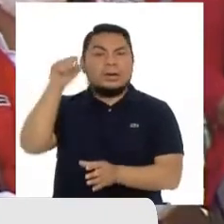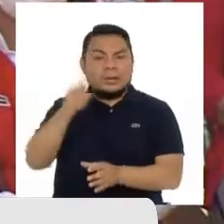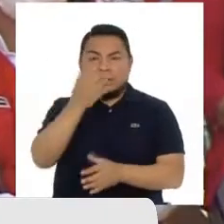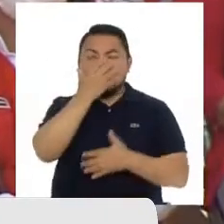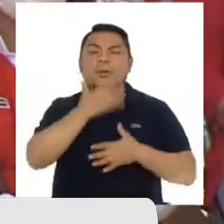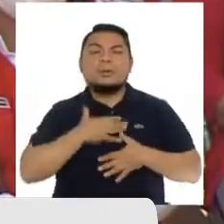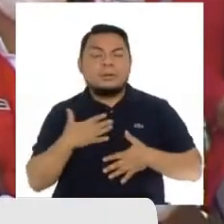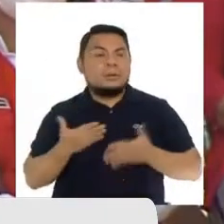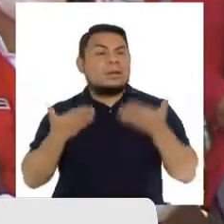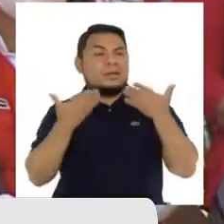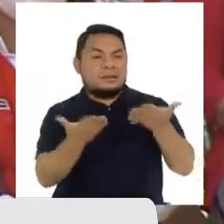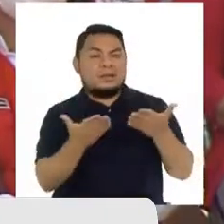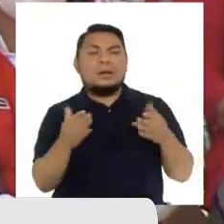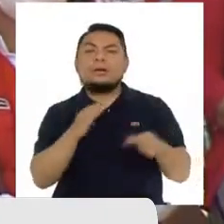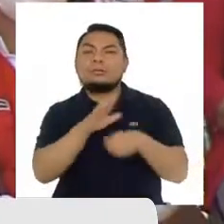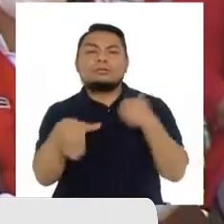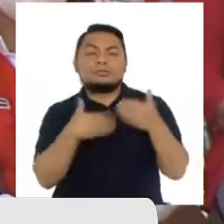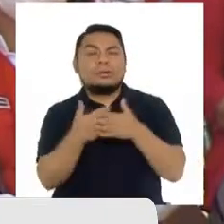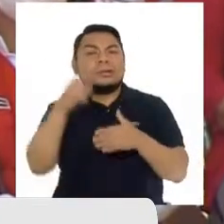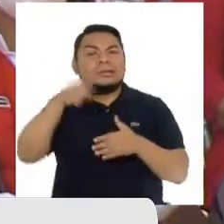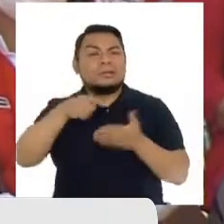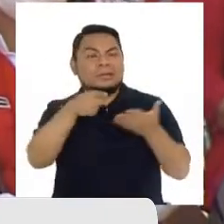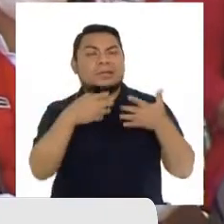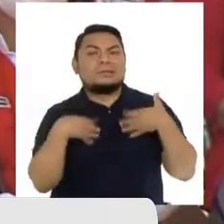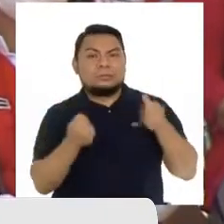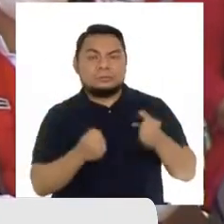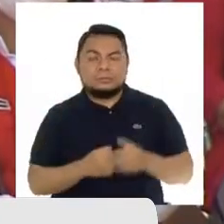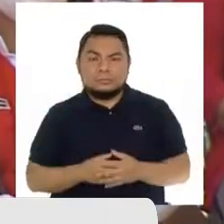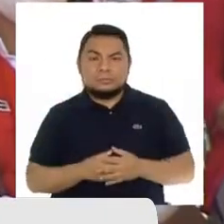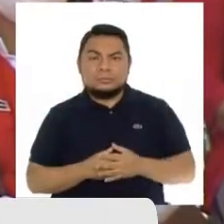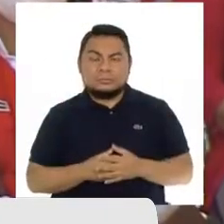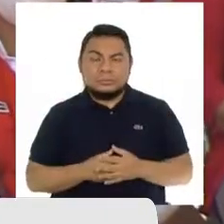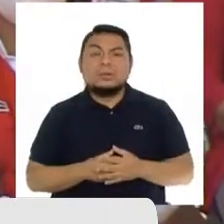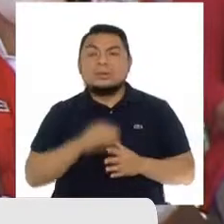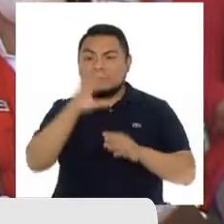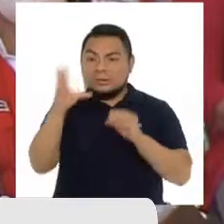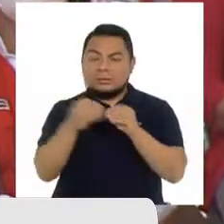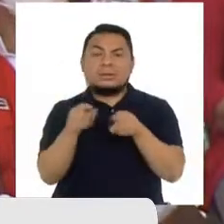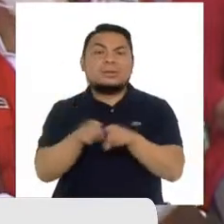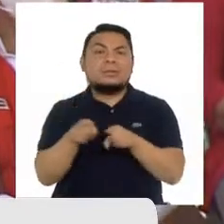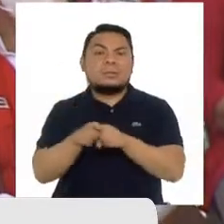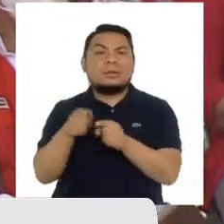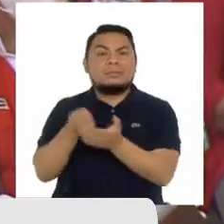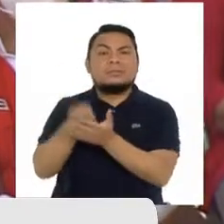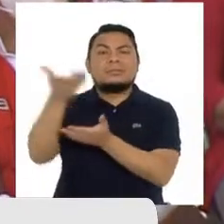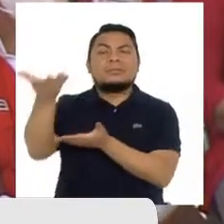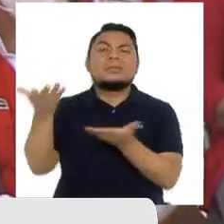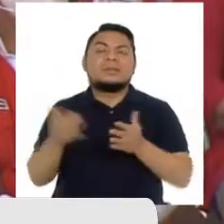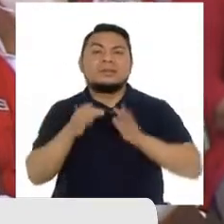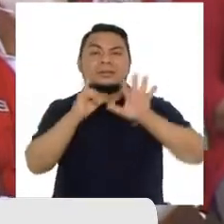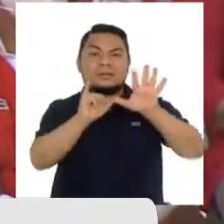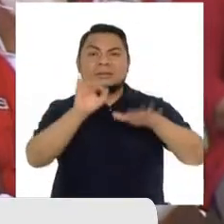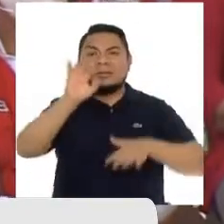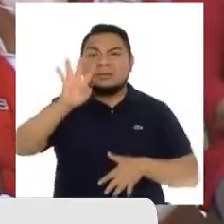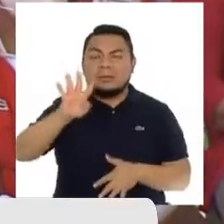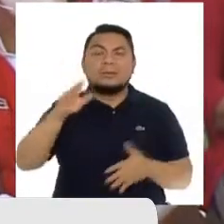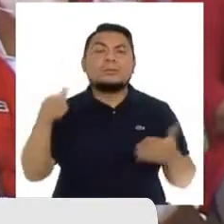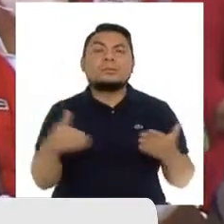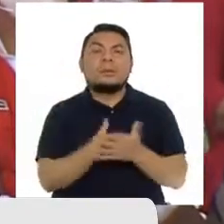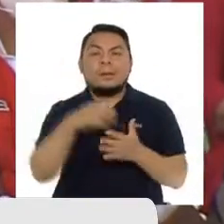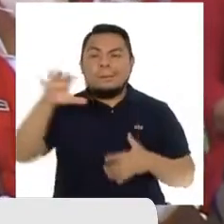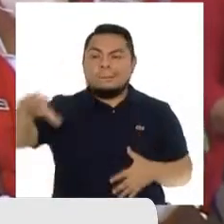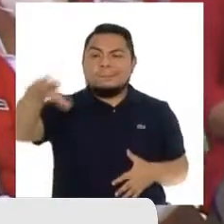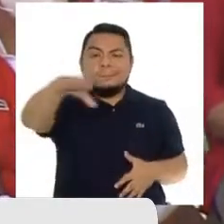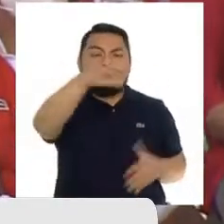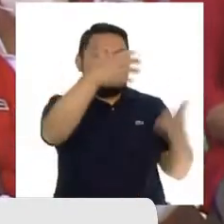de este recurso estratégico en salud incluyendo la adquisición de 64 nuevas plantas